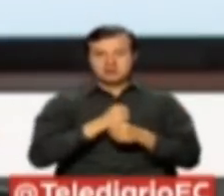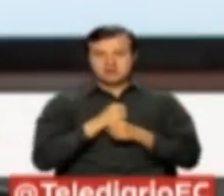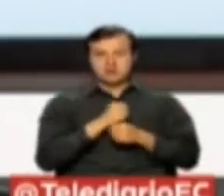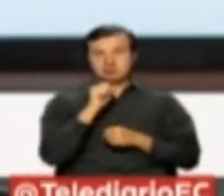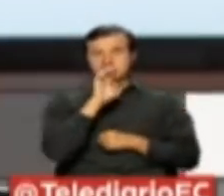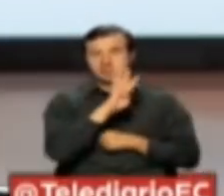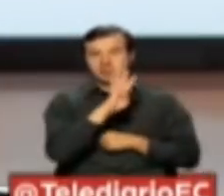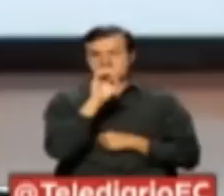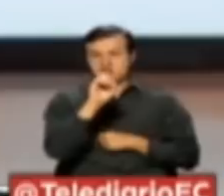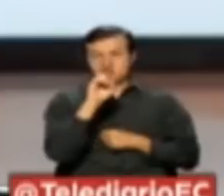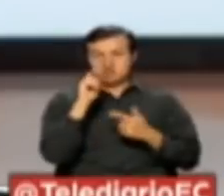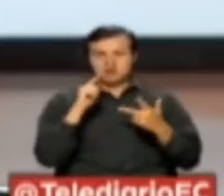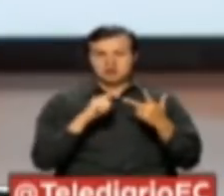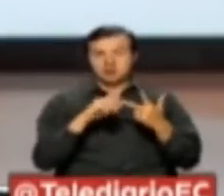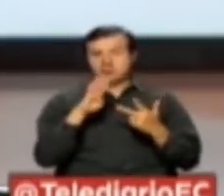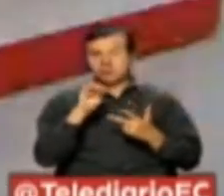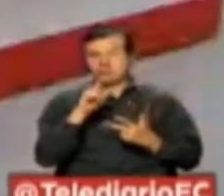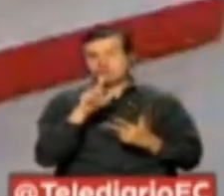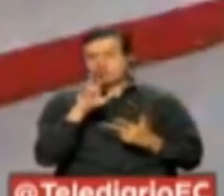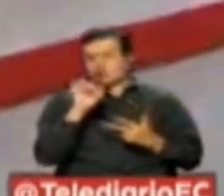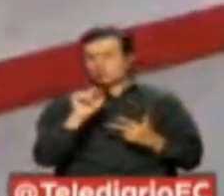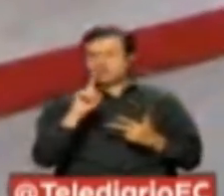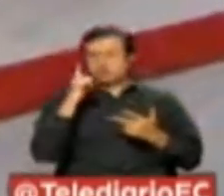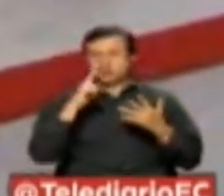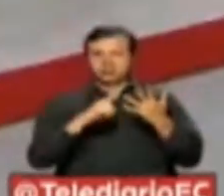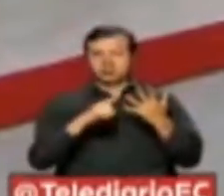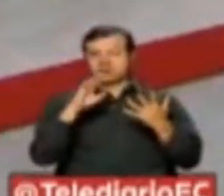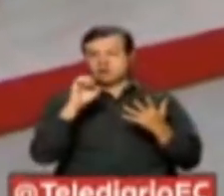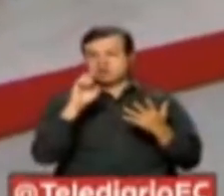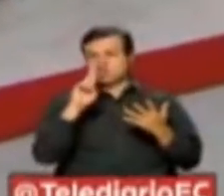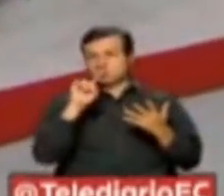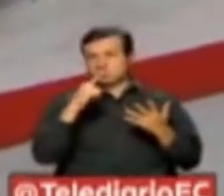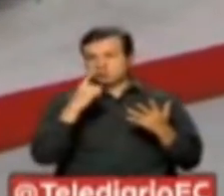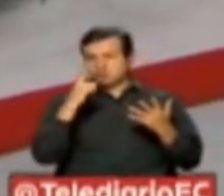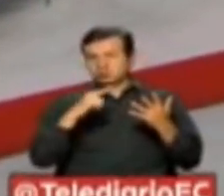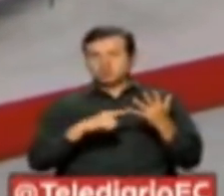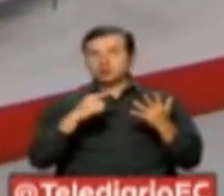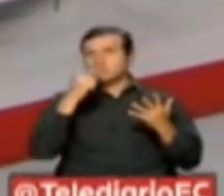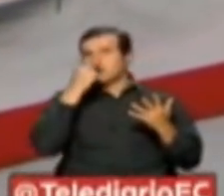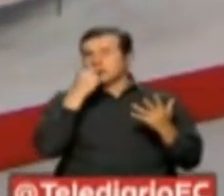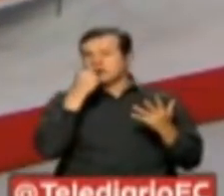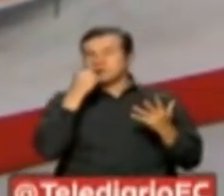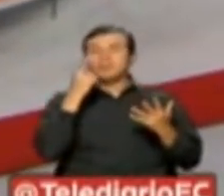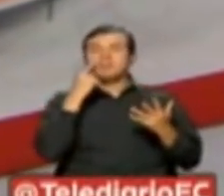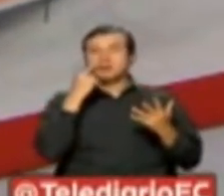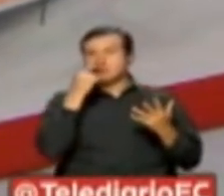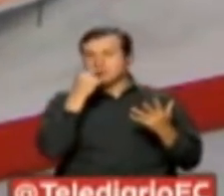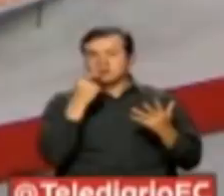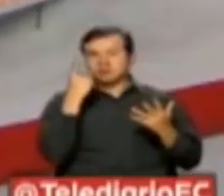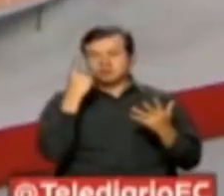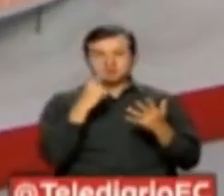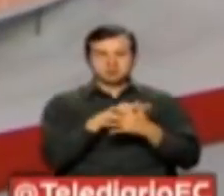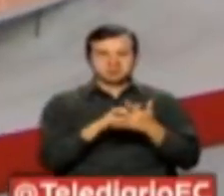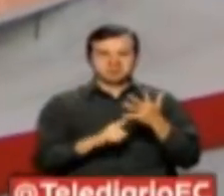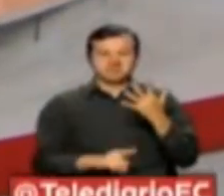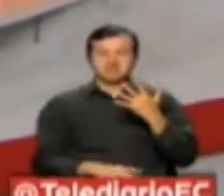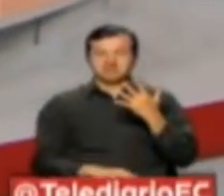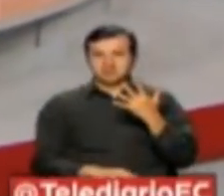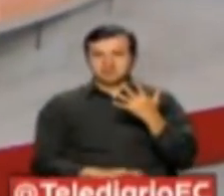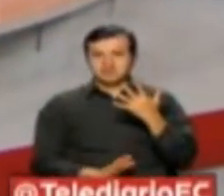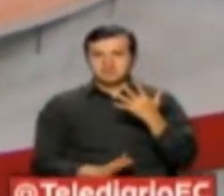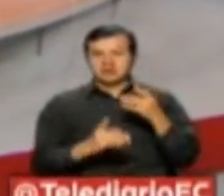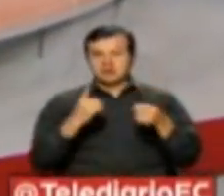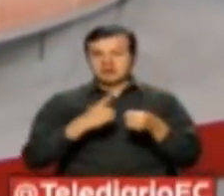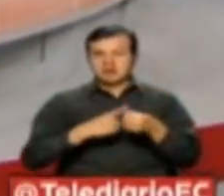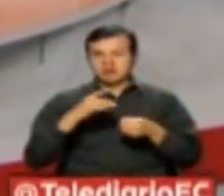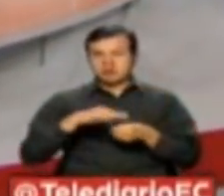tiene 40 bolívar rosero tiene 1 césar monge tiene 1 y abdalá bucarám padre tiene 1 aquí a diferencia